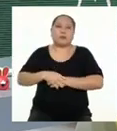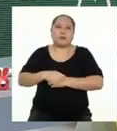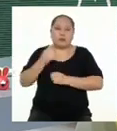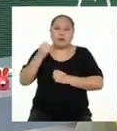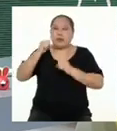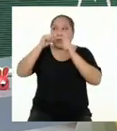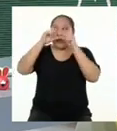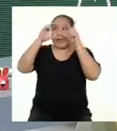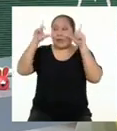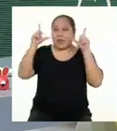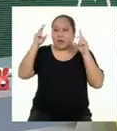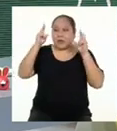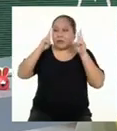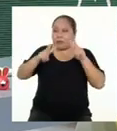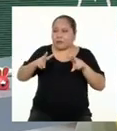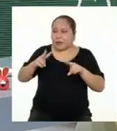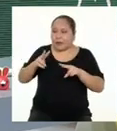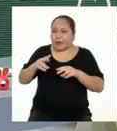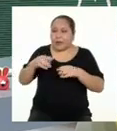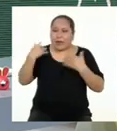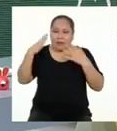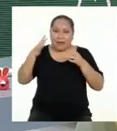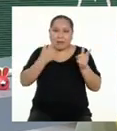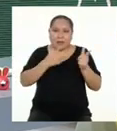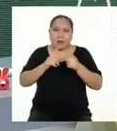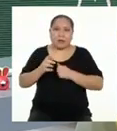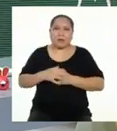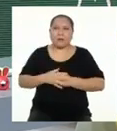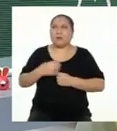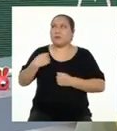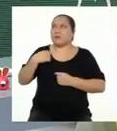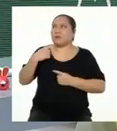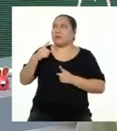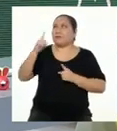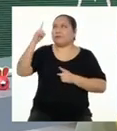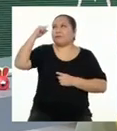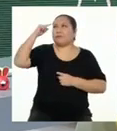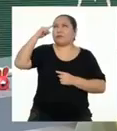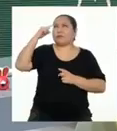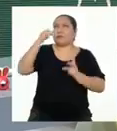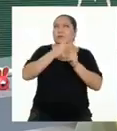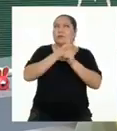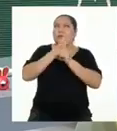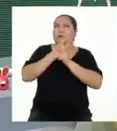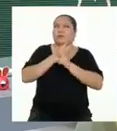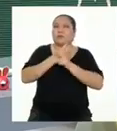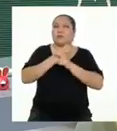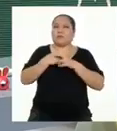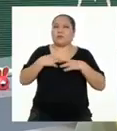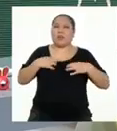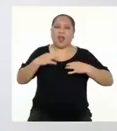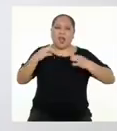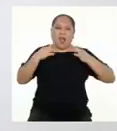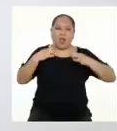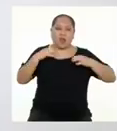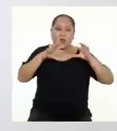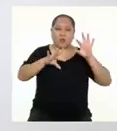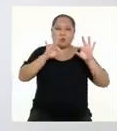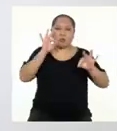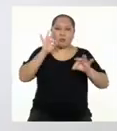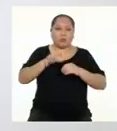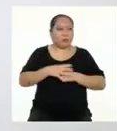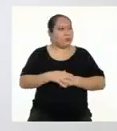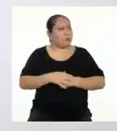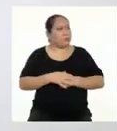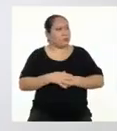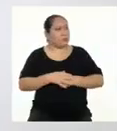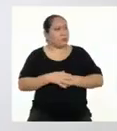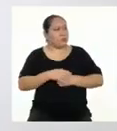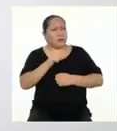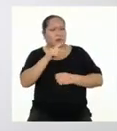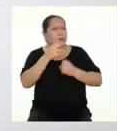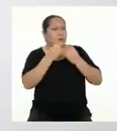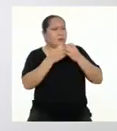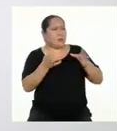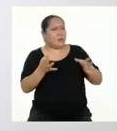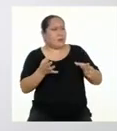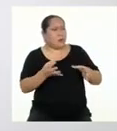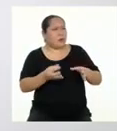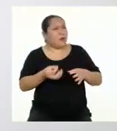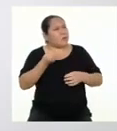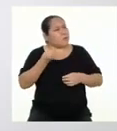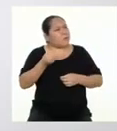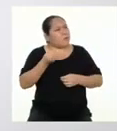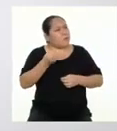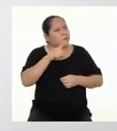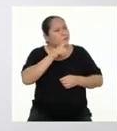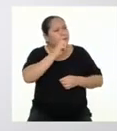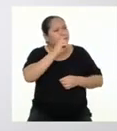ya cargó. Ah, y también pienso que debemos ser más cuidadosos en la ropa que elegimos. Uy, con eso me perdí.